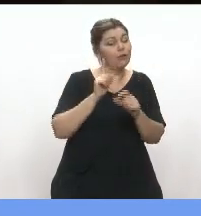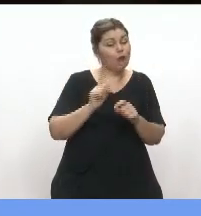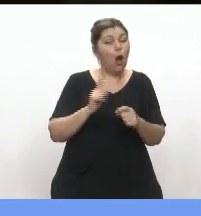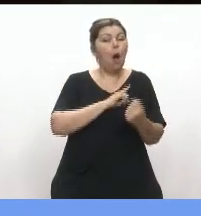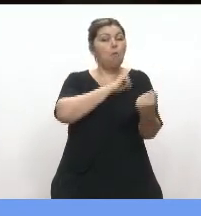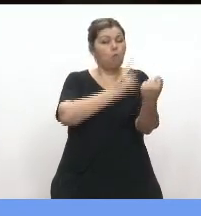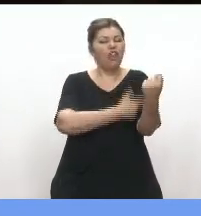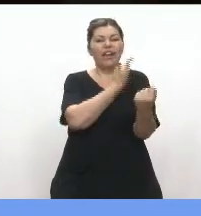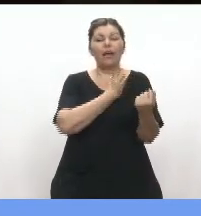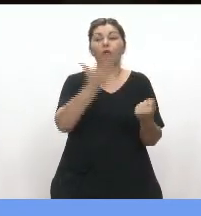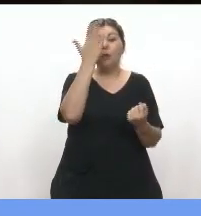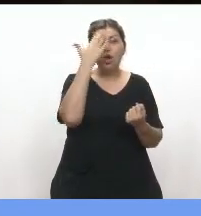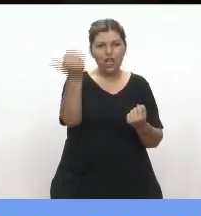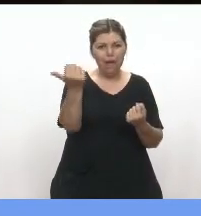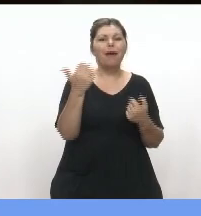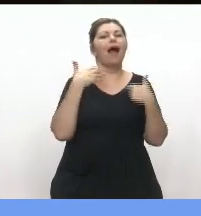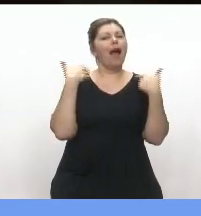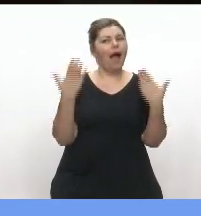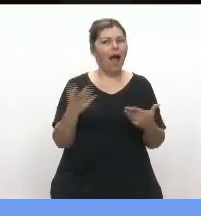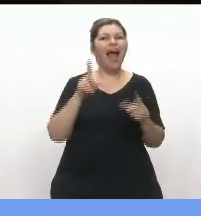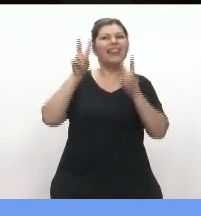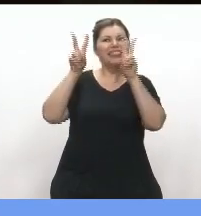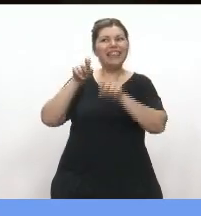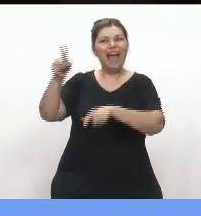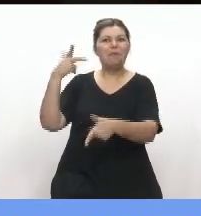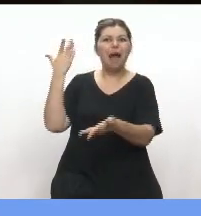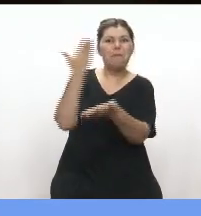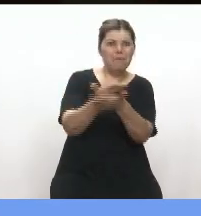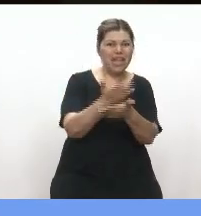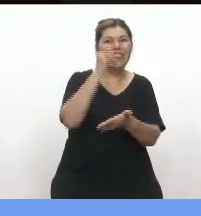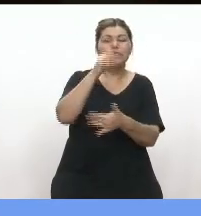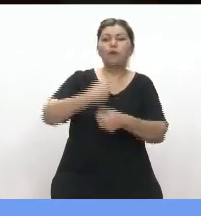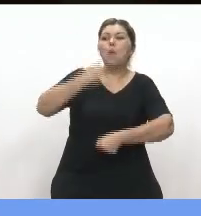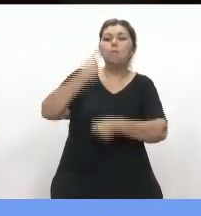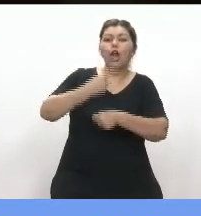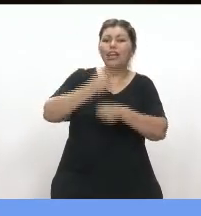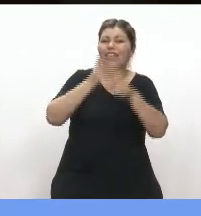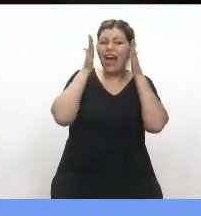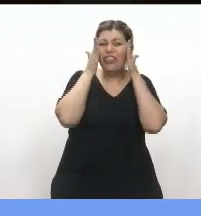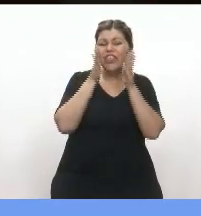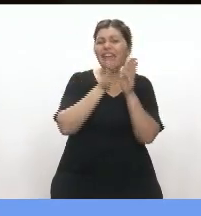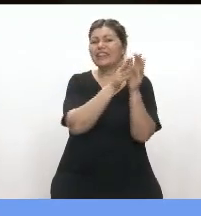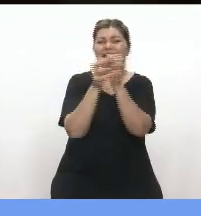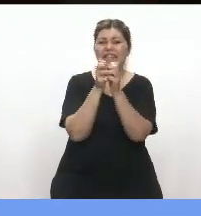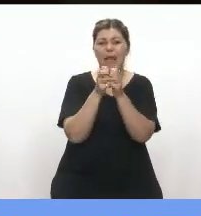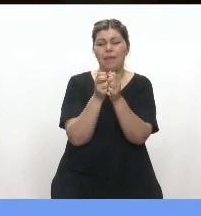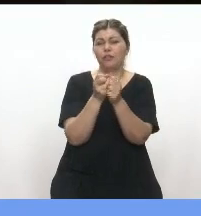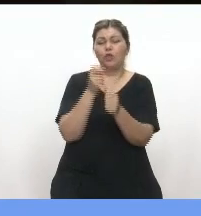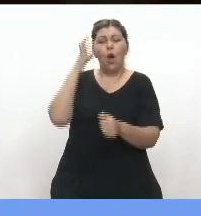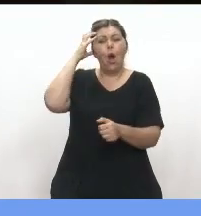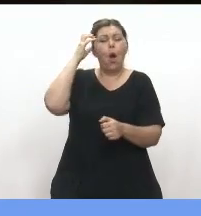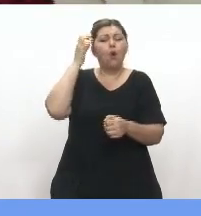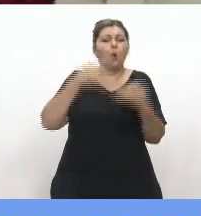Ejecutivo, obviamente, a partir de los temas que diga el Poder Ejecutivo, porque tiene prioridad de tratamiento, no puede pedir ni la justicia, ni